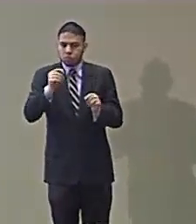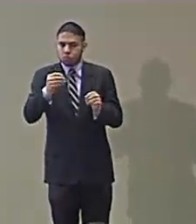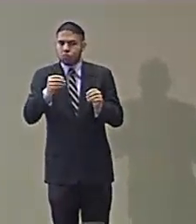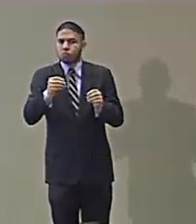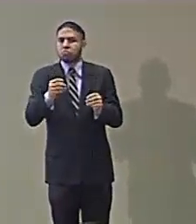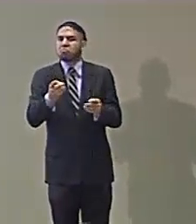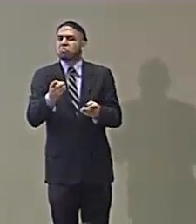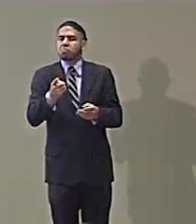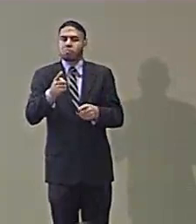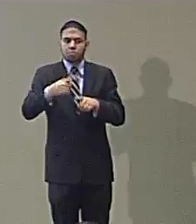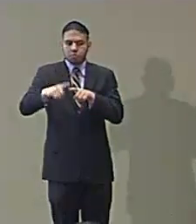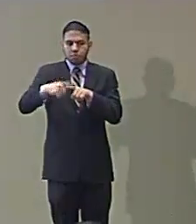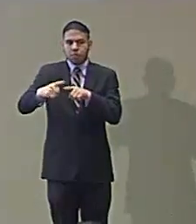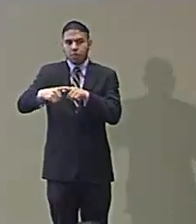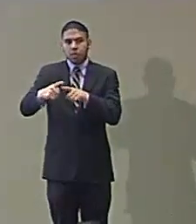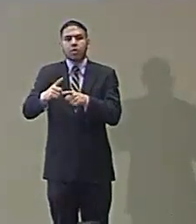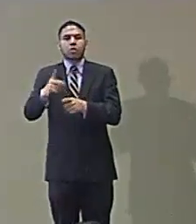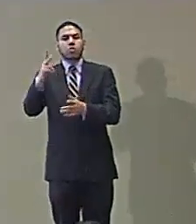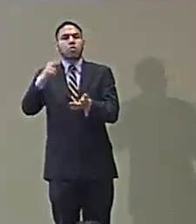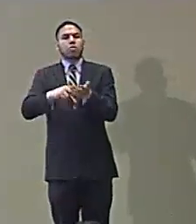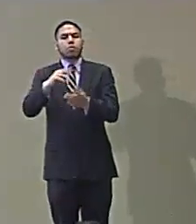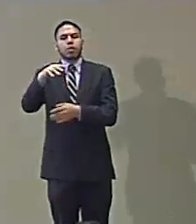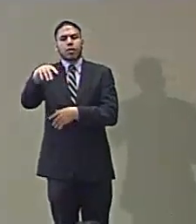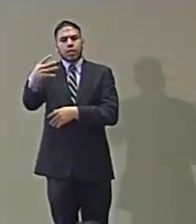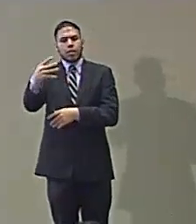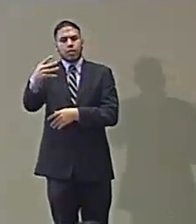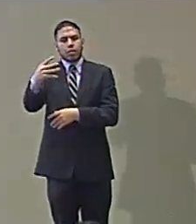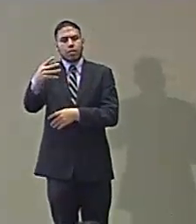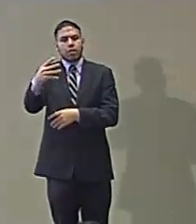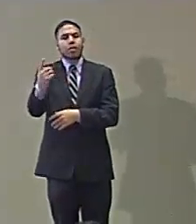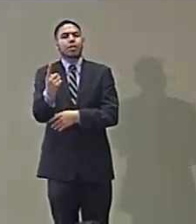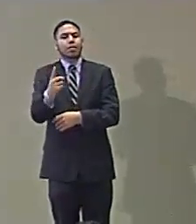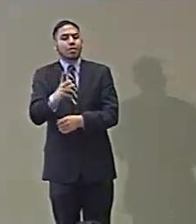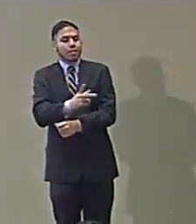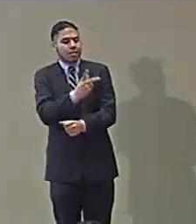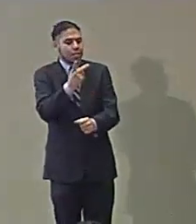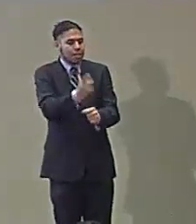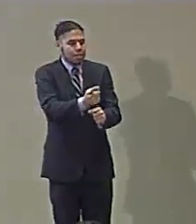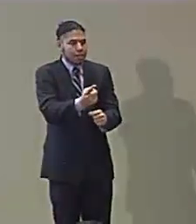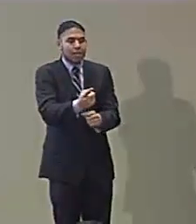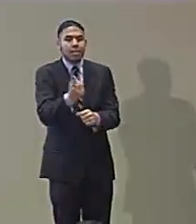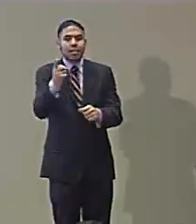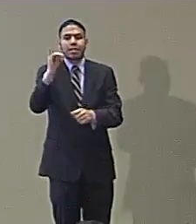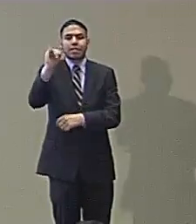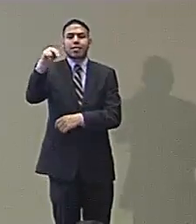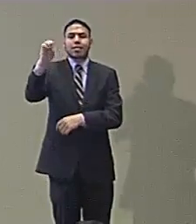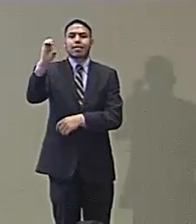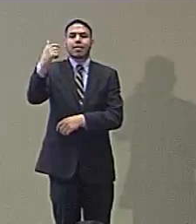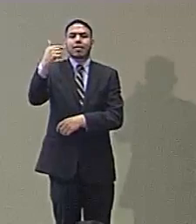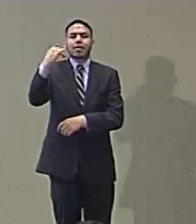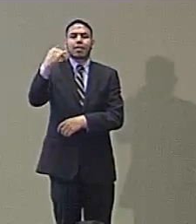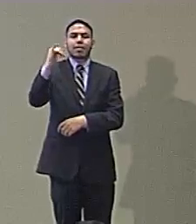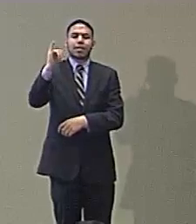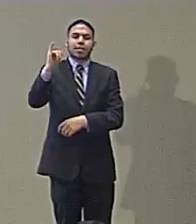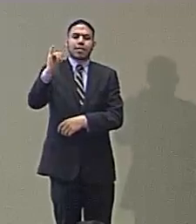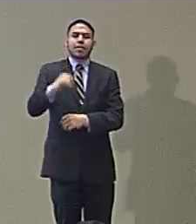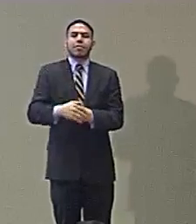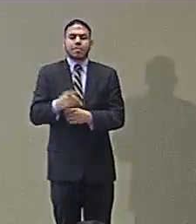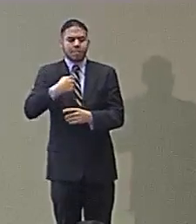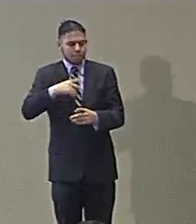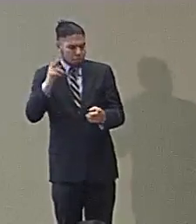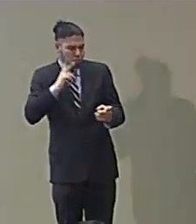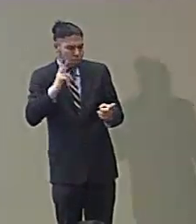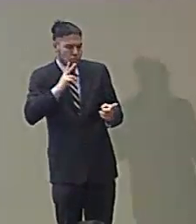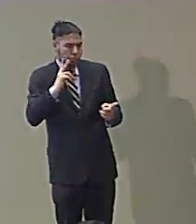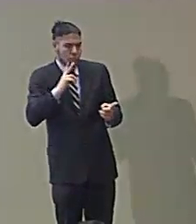metodología en el año 2014 que aplicó el inegi y que sobre todo lo que hizo es que al hacer una muestra